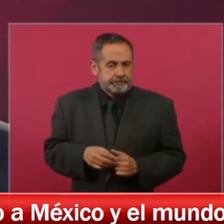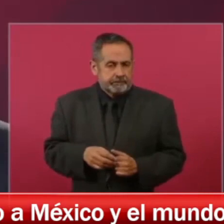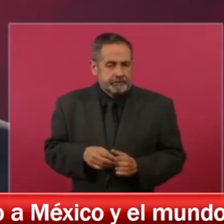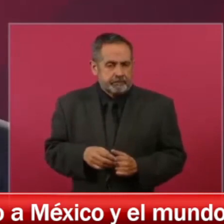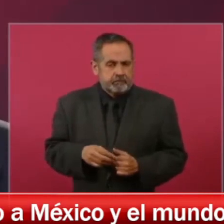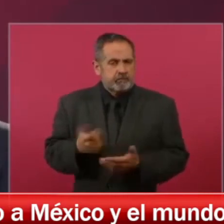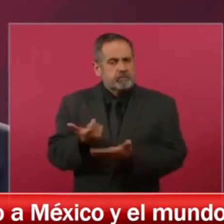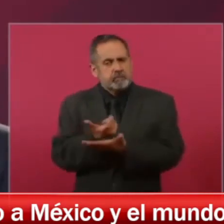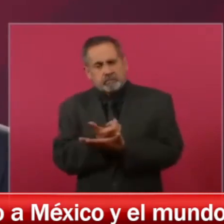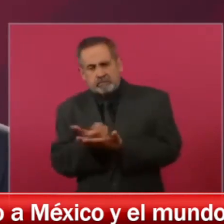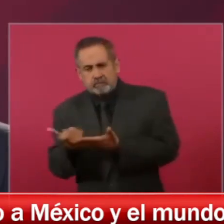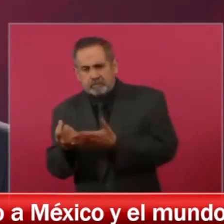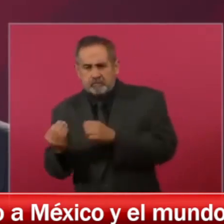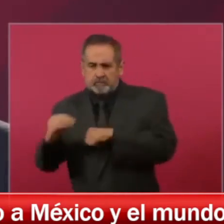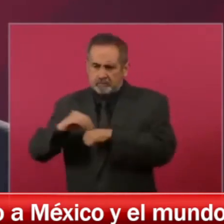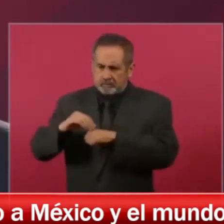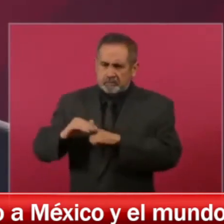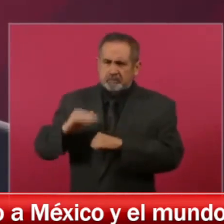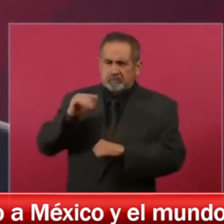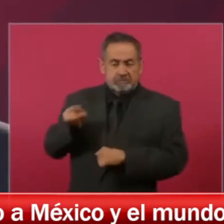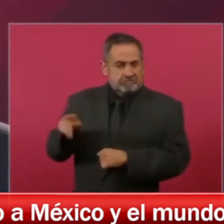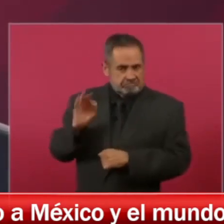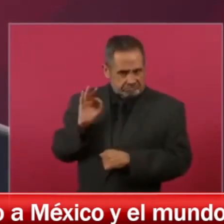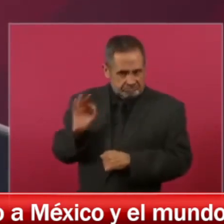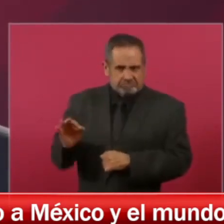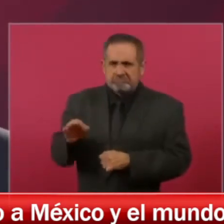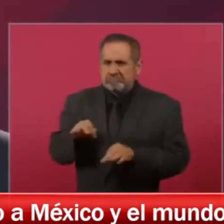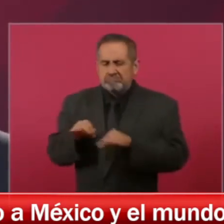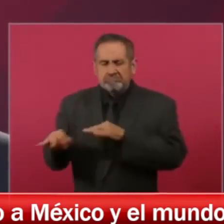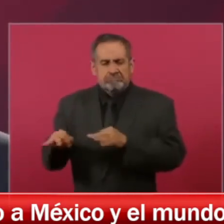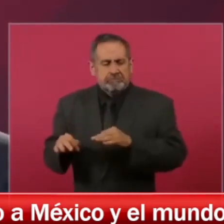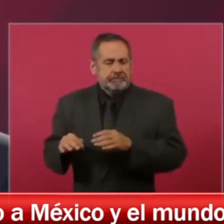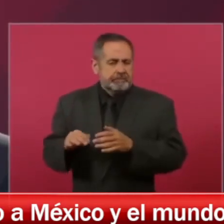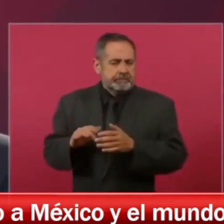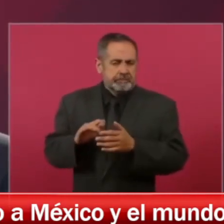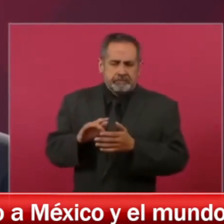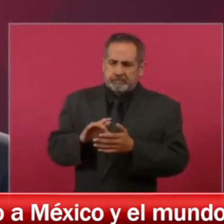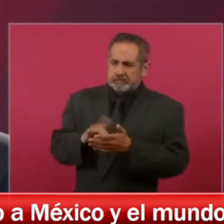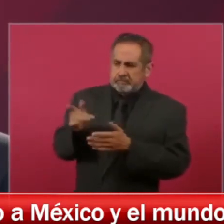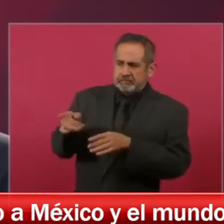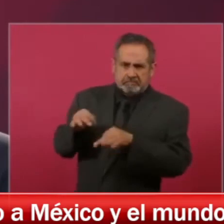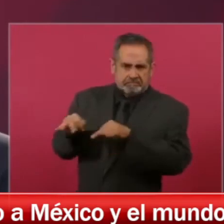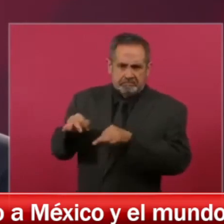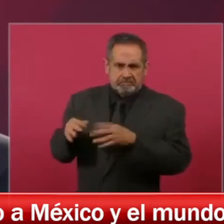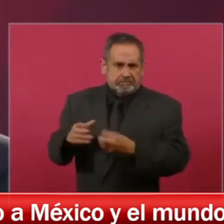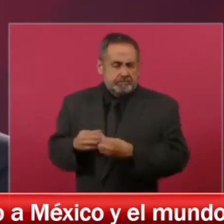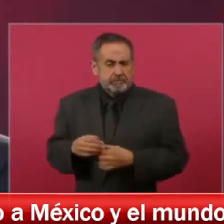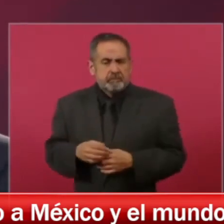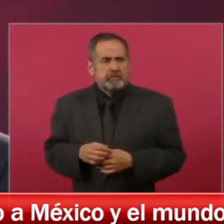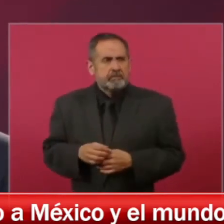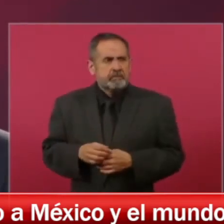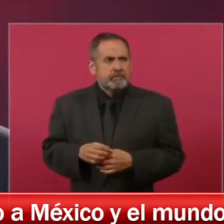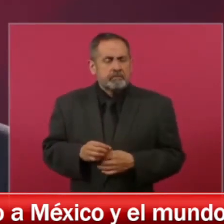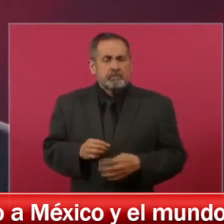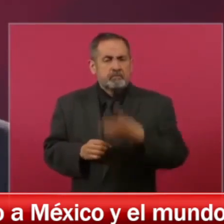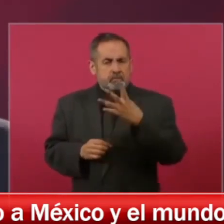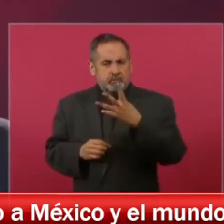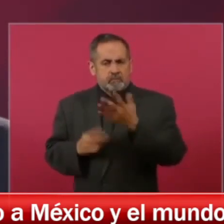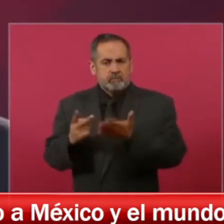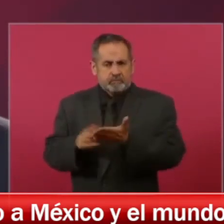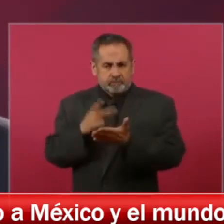los salarios los salarios mínimos han habido cuatro aumentos